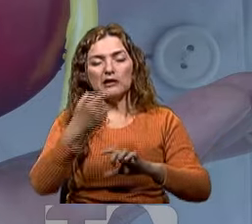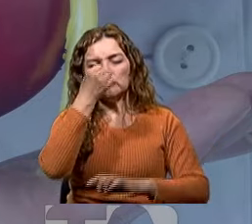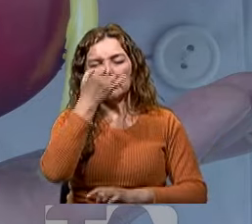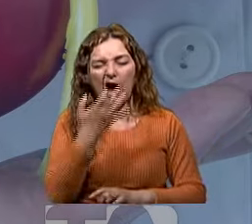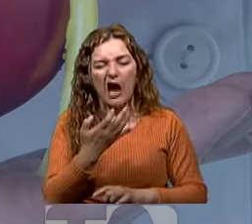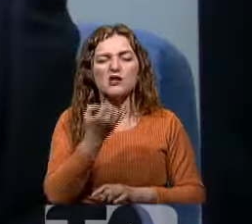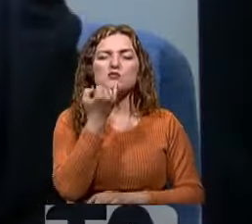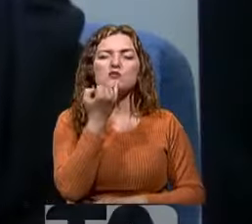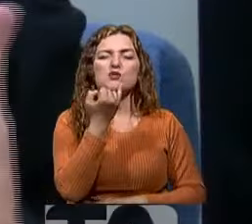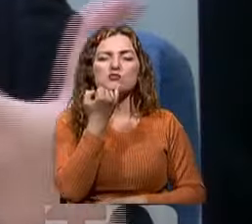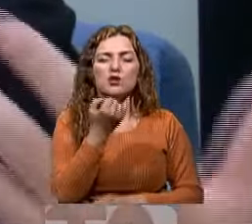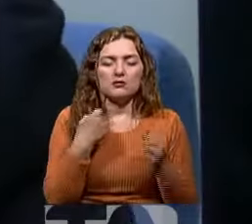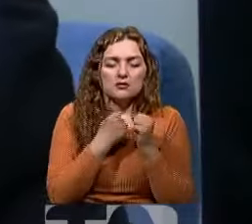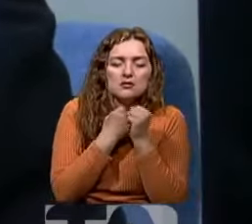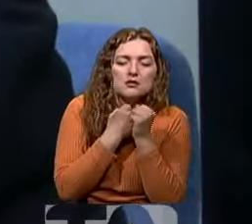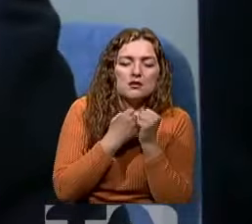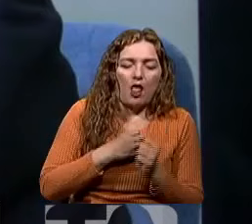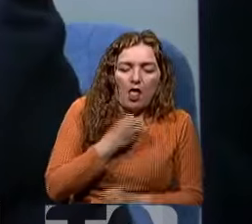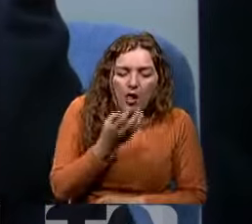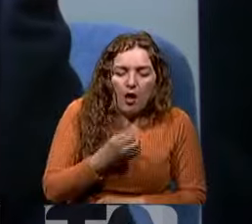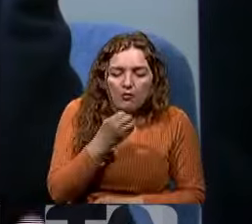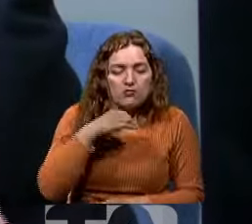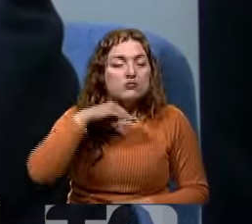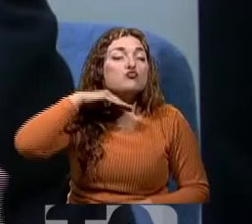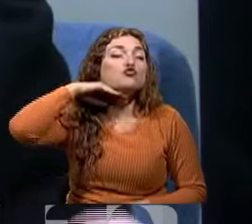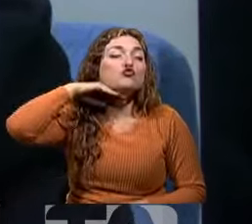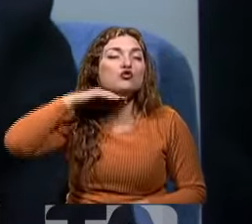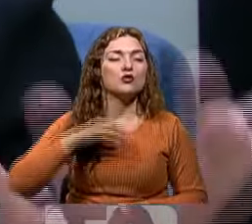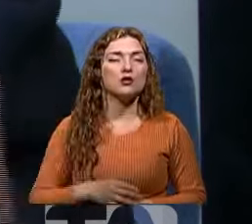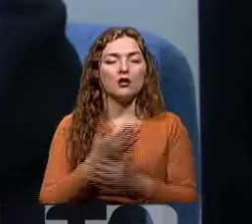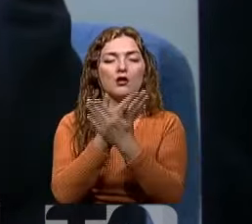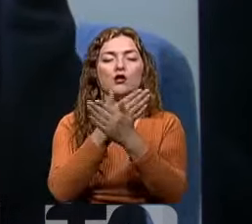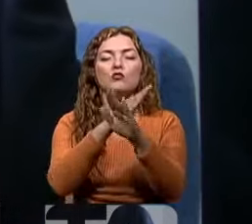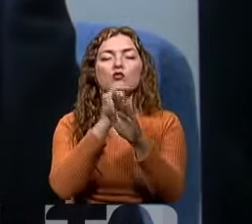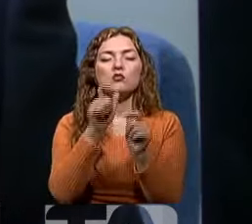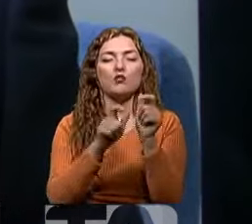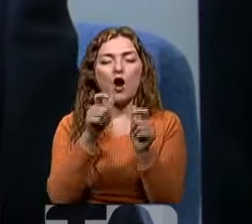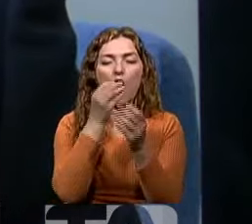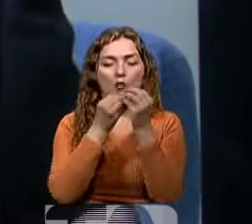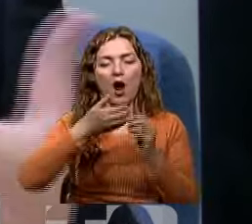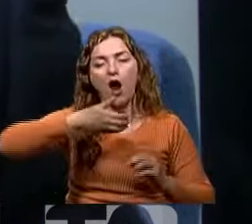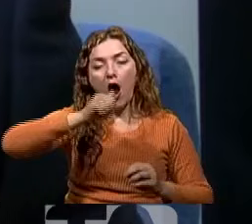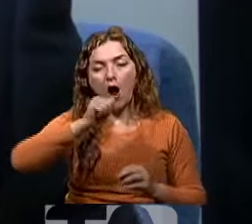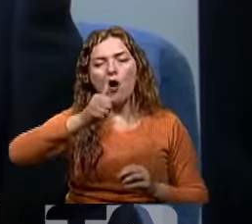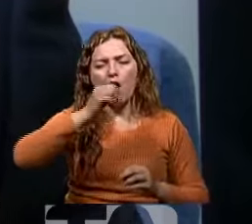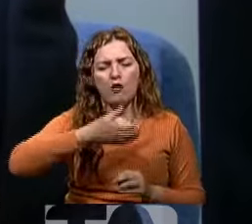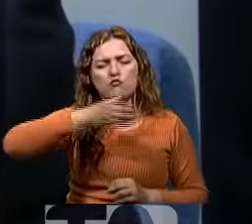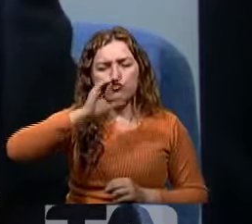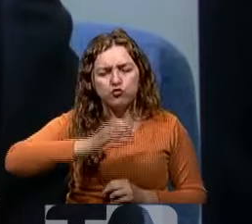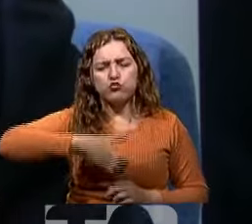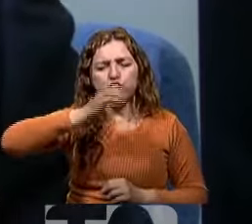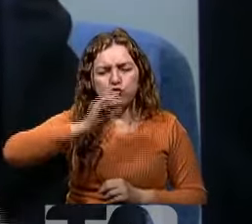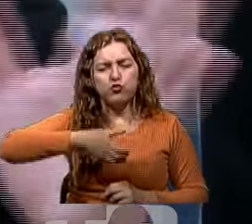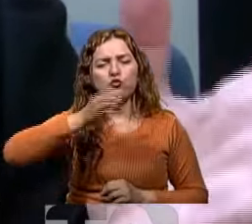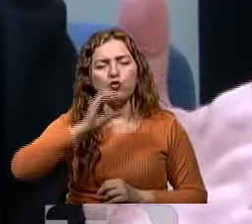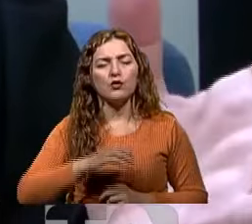vómito y la fiebre. Ahora, ¿qué puede ser preventivo? Son pacientes que tengan muy buena ingesta de líquido, sobre todo agua,